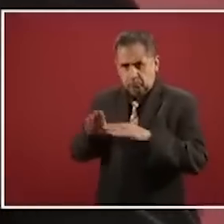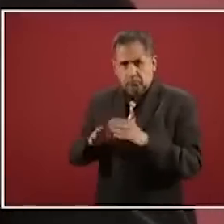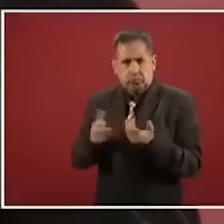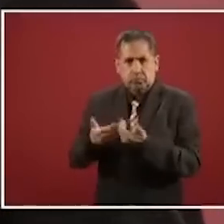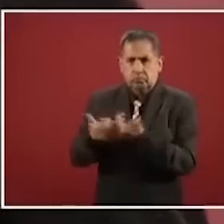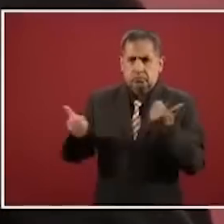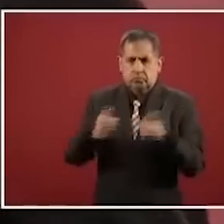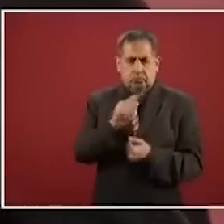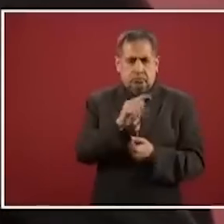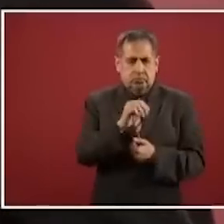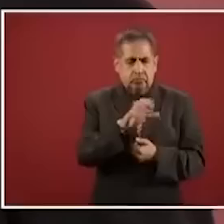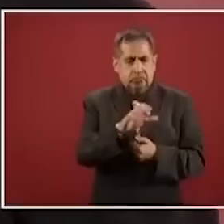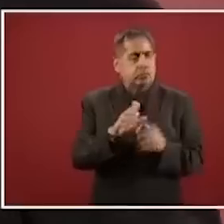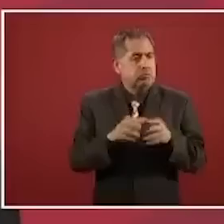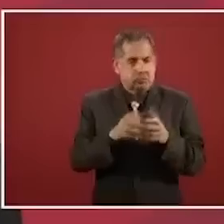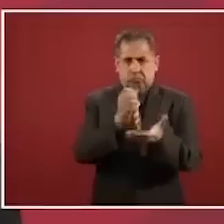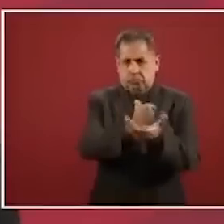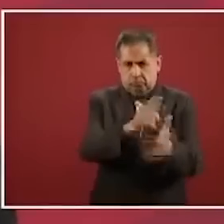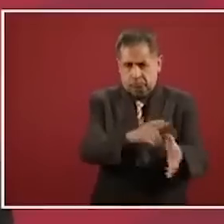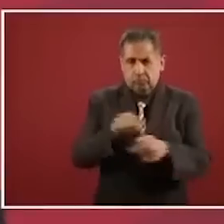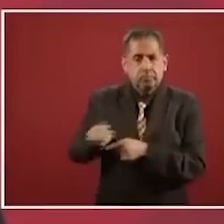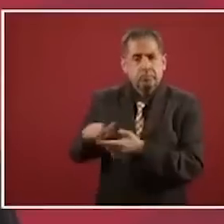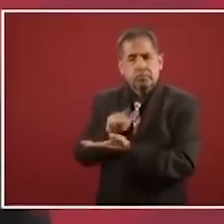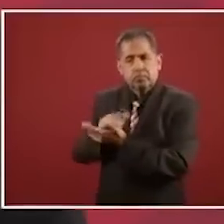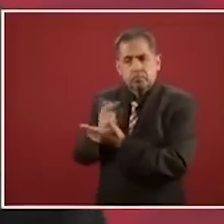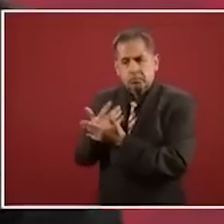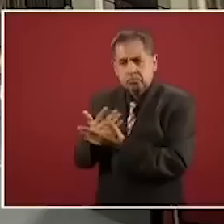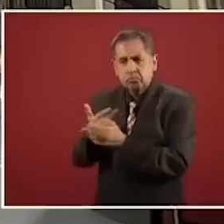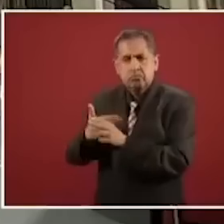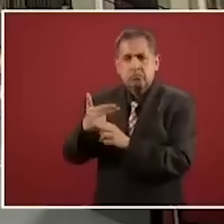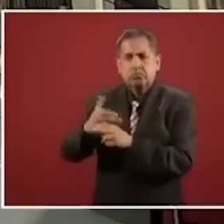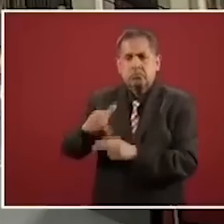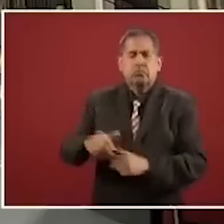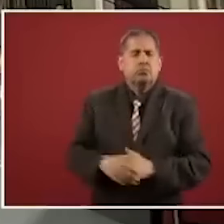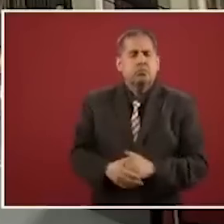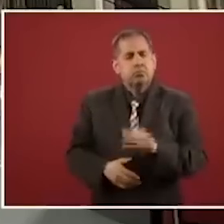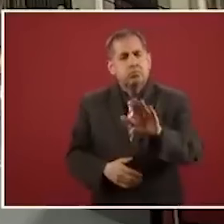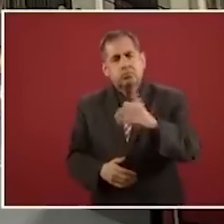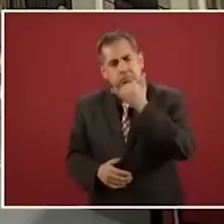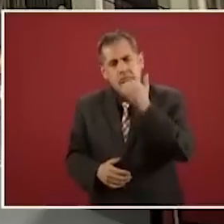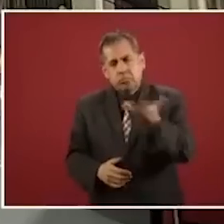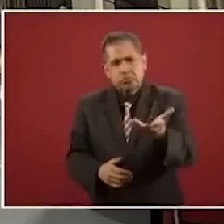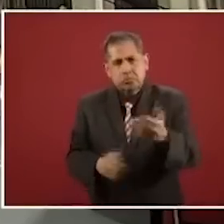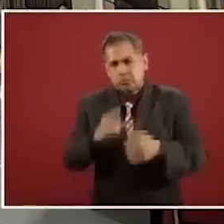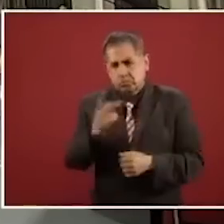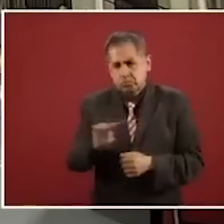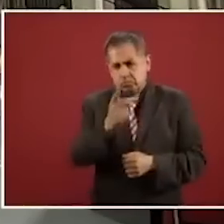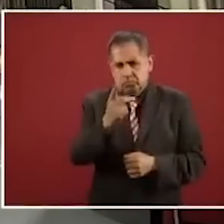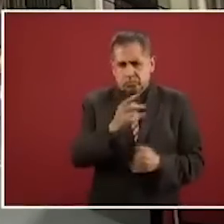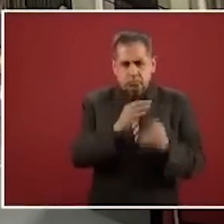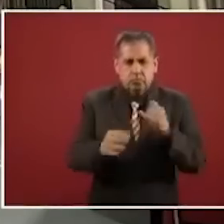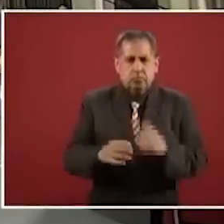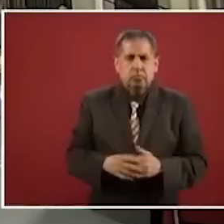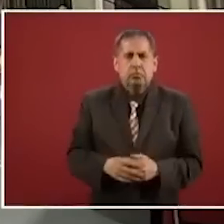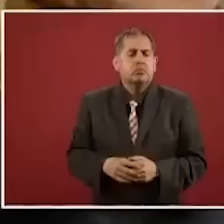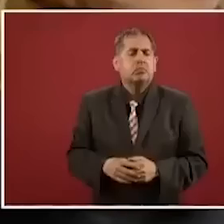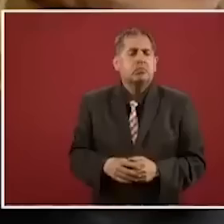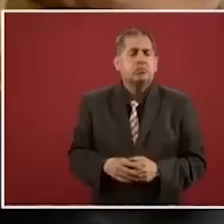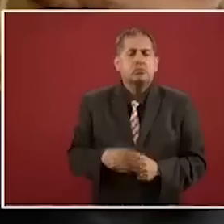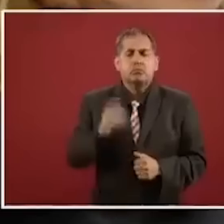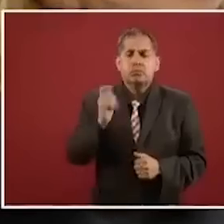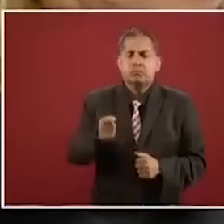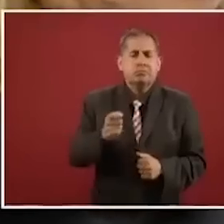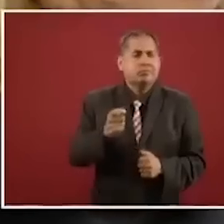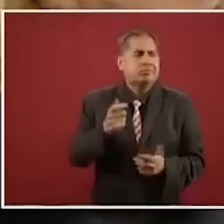del tratado para llevarlas al final por eso. Sí. Perdón, nada más una pregunta más. Preguntarle, ¿qué